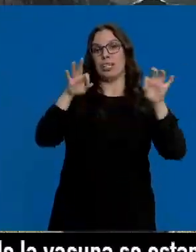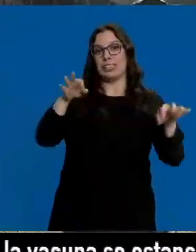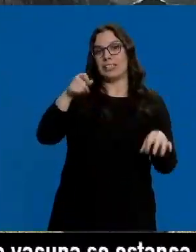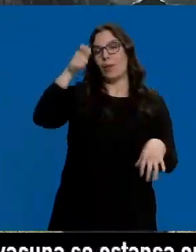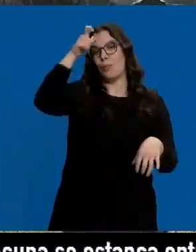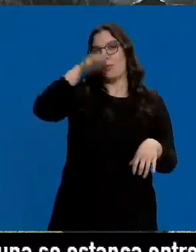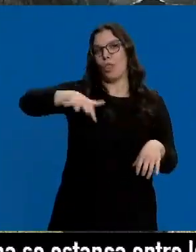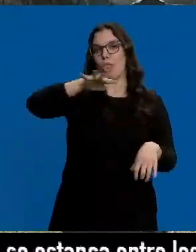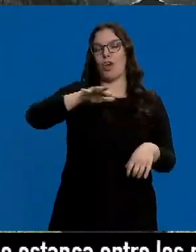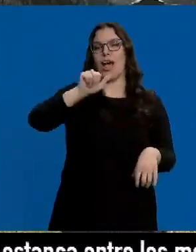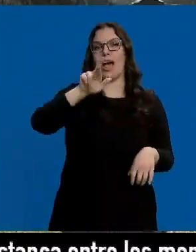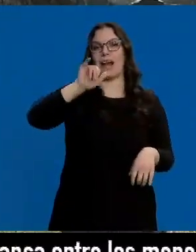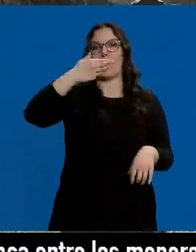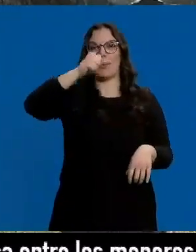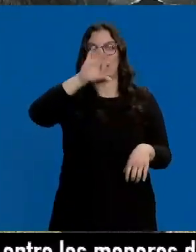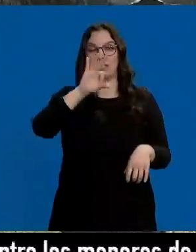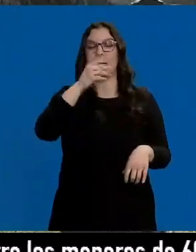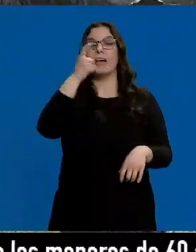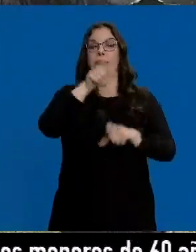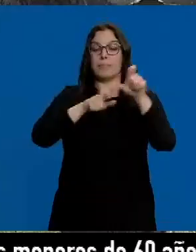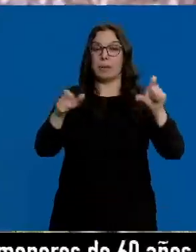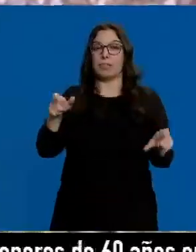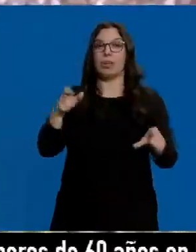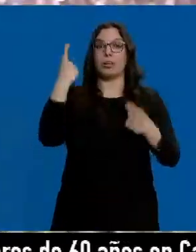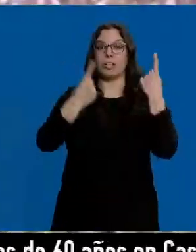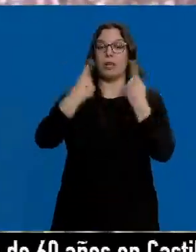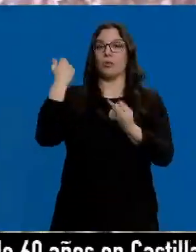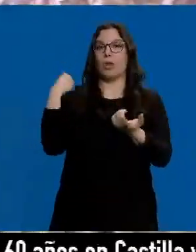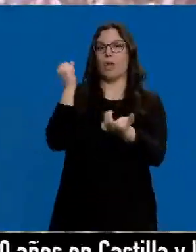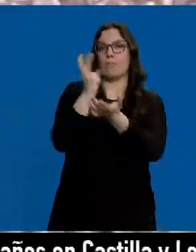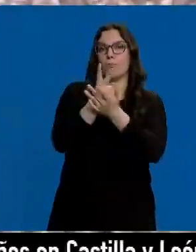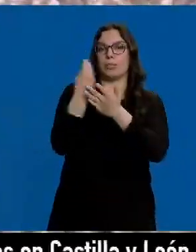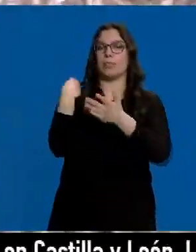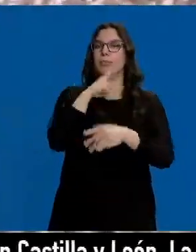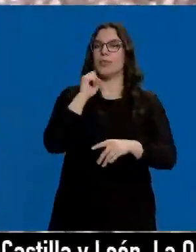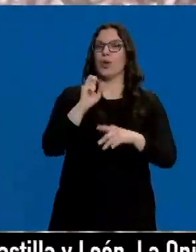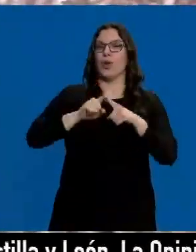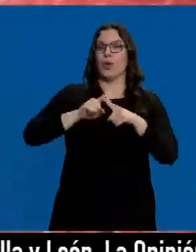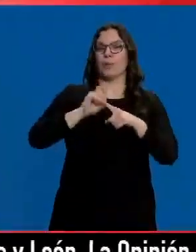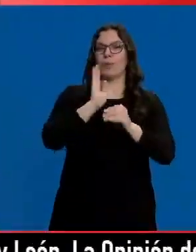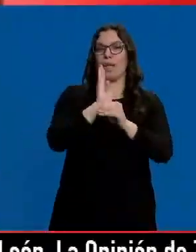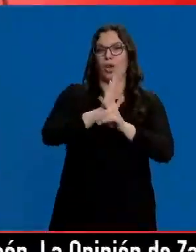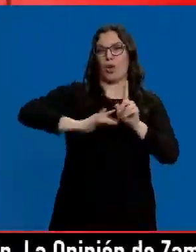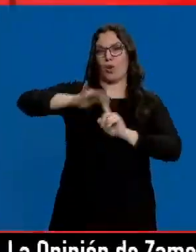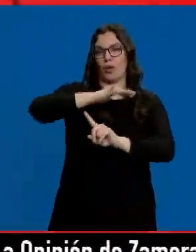Arribes del Duero, donde varios productores ya han apostado por el cultivo en ecológico.